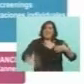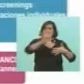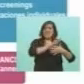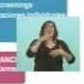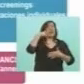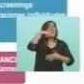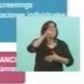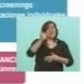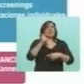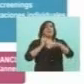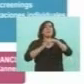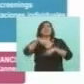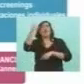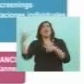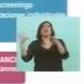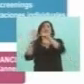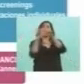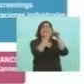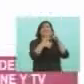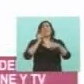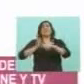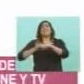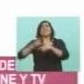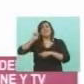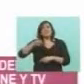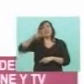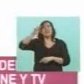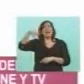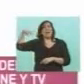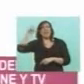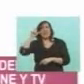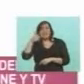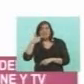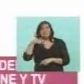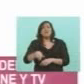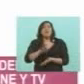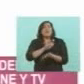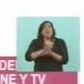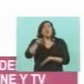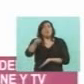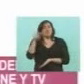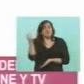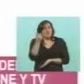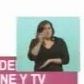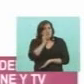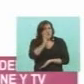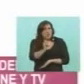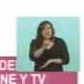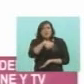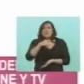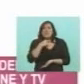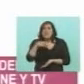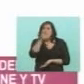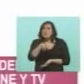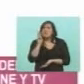Inca, más Marchefil, festival de Cannes. Sigamos, el nuevo mapa del sector, esto es muy importante. Yo quiero que